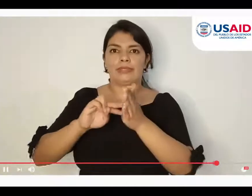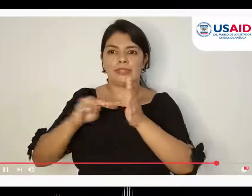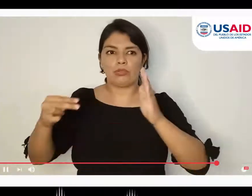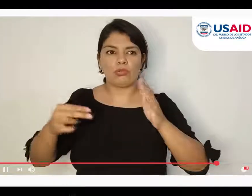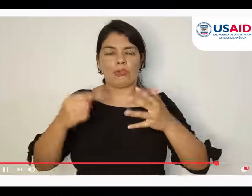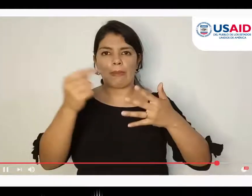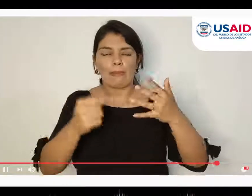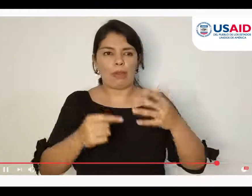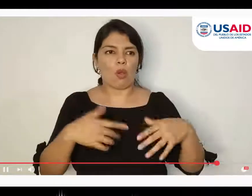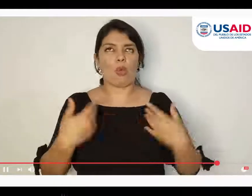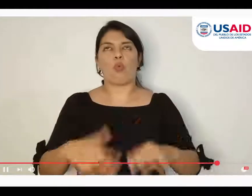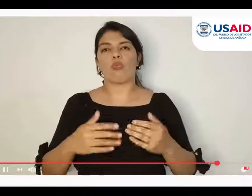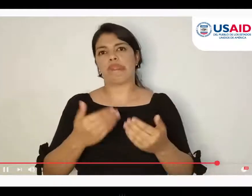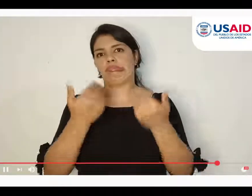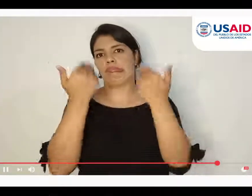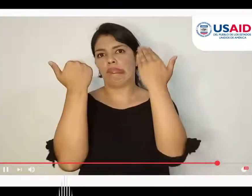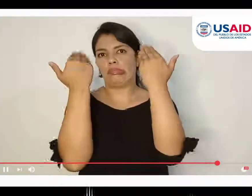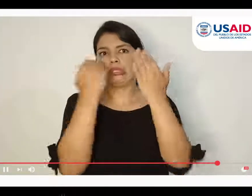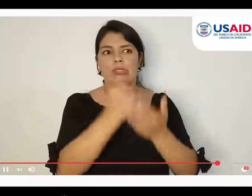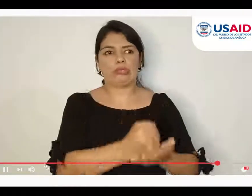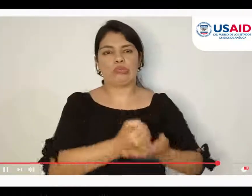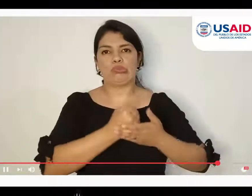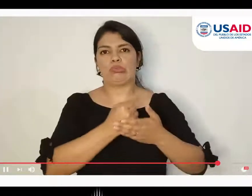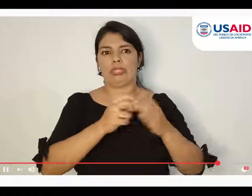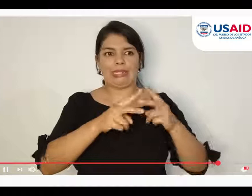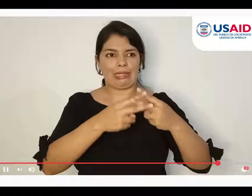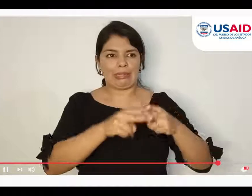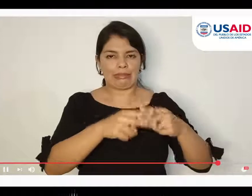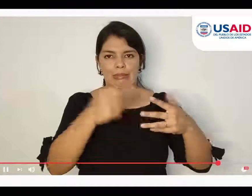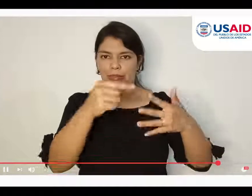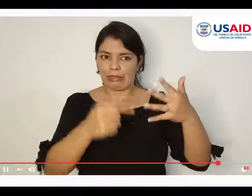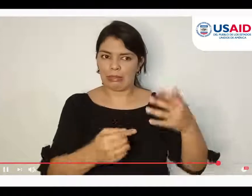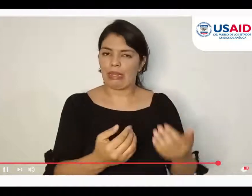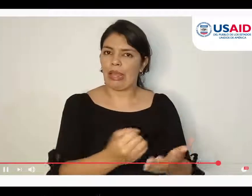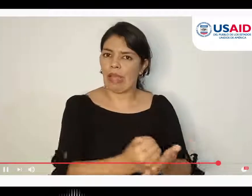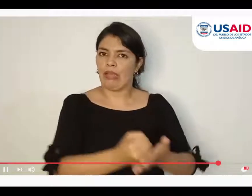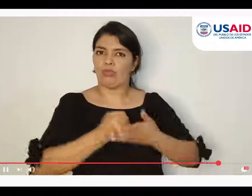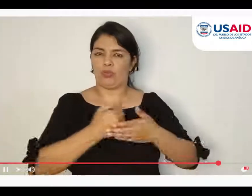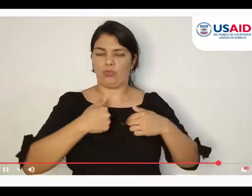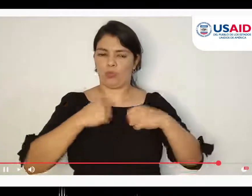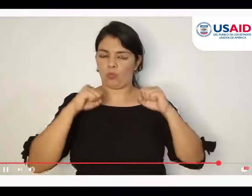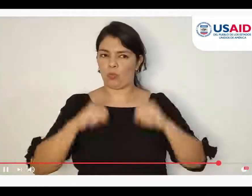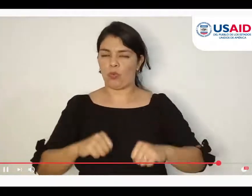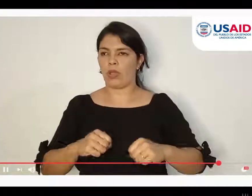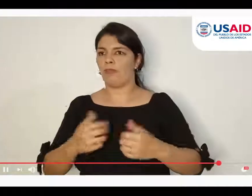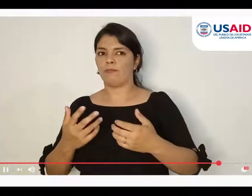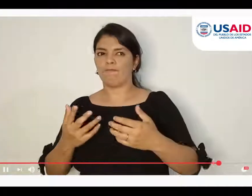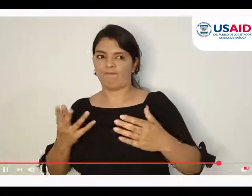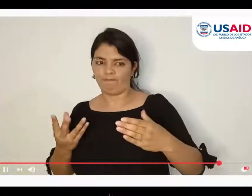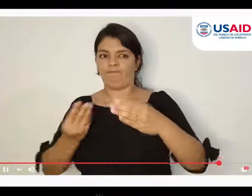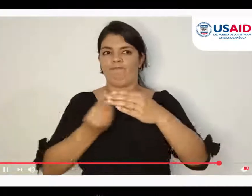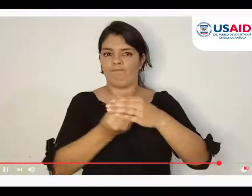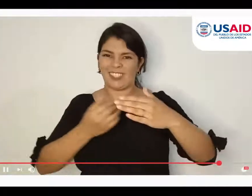tecnología un maravilloso aliado, una muy buena herramienta, ¿sí?, que permite que usted se